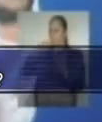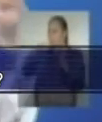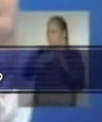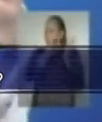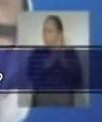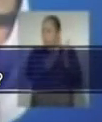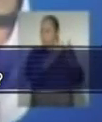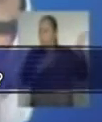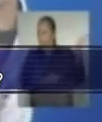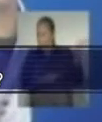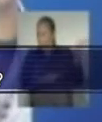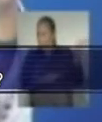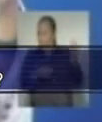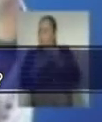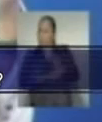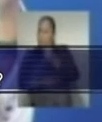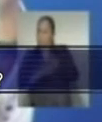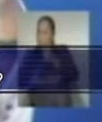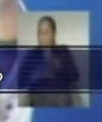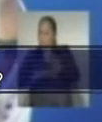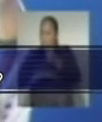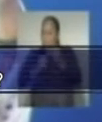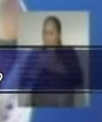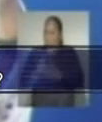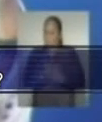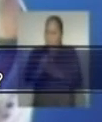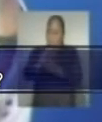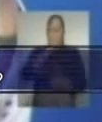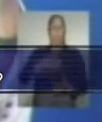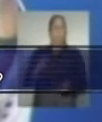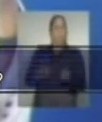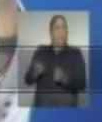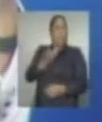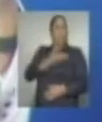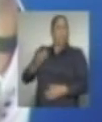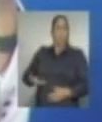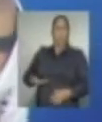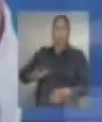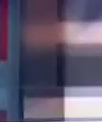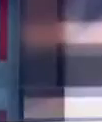entre equipos técnicos de ambos partidos el 15 de mayo en Cusco.